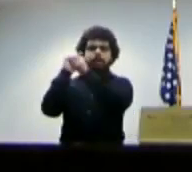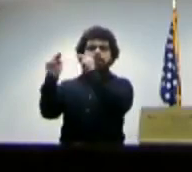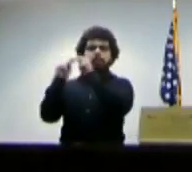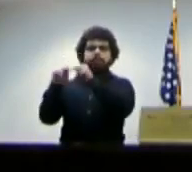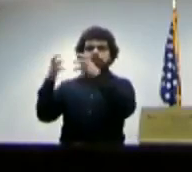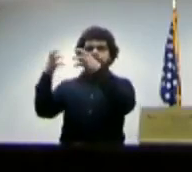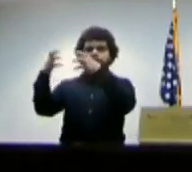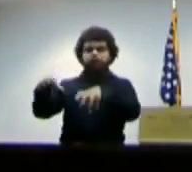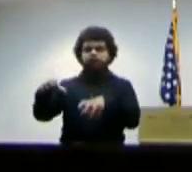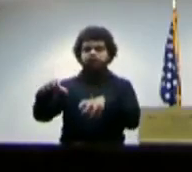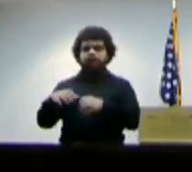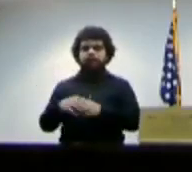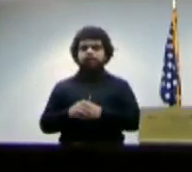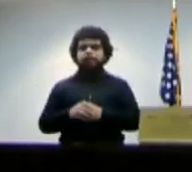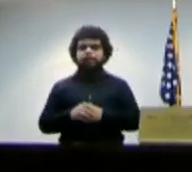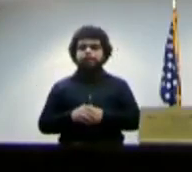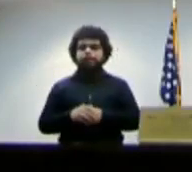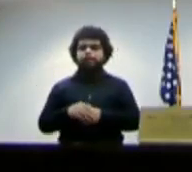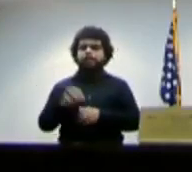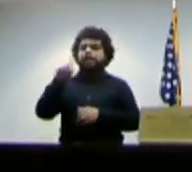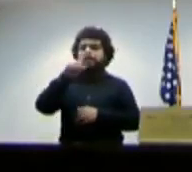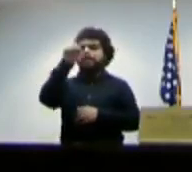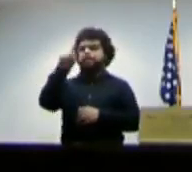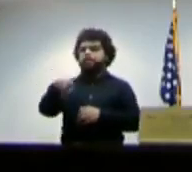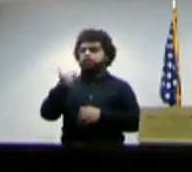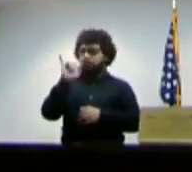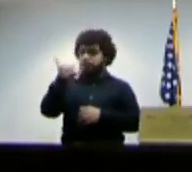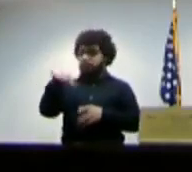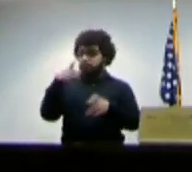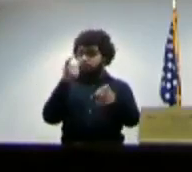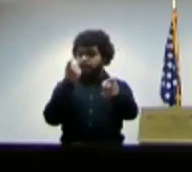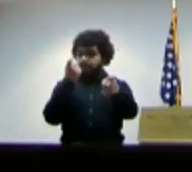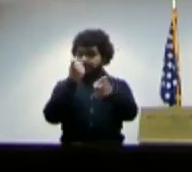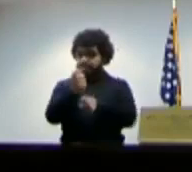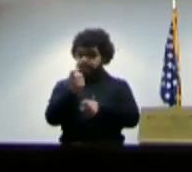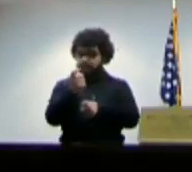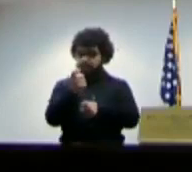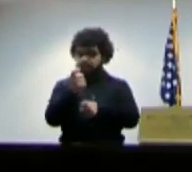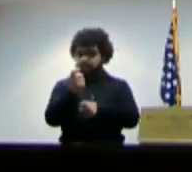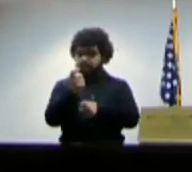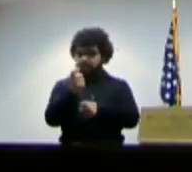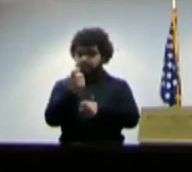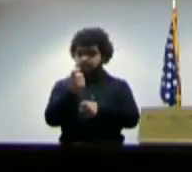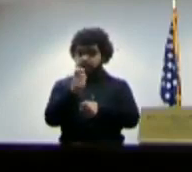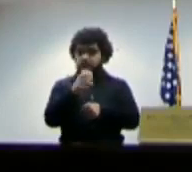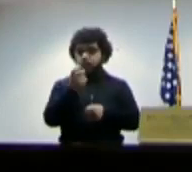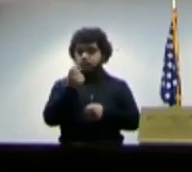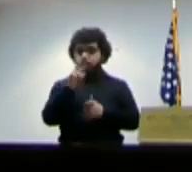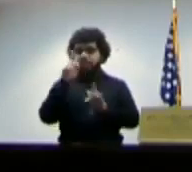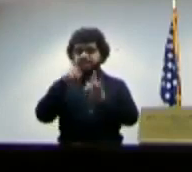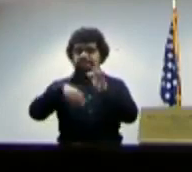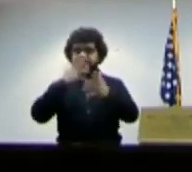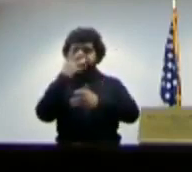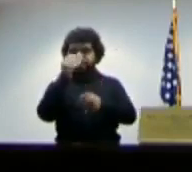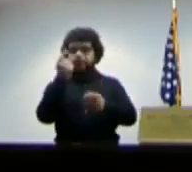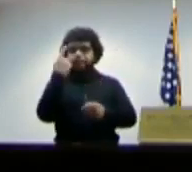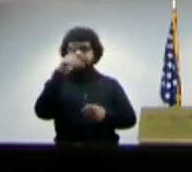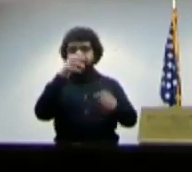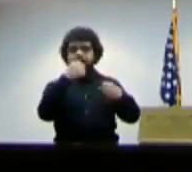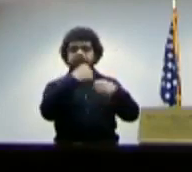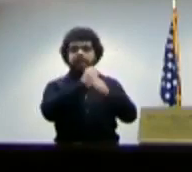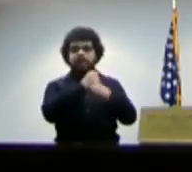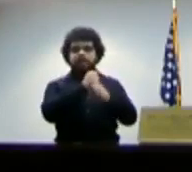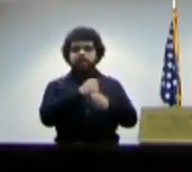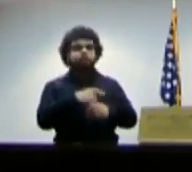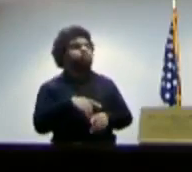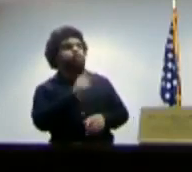paró. Le pregunto si eso afecta o es falta de confiabilidad en el área de generación. No entiendo